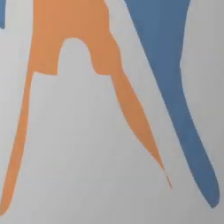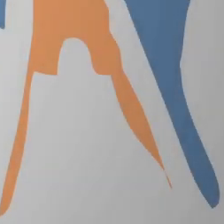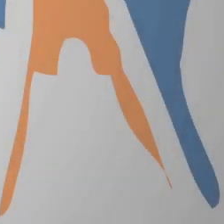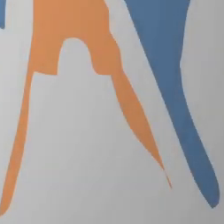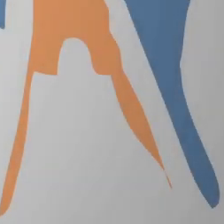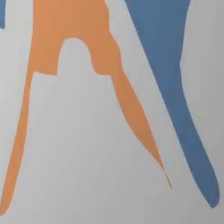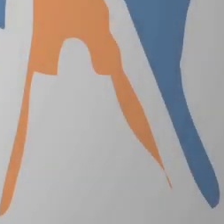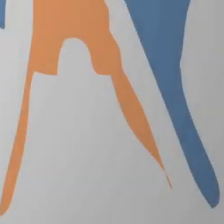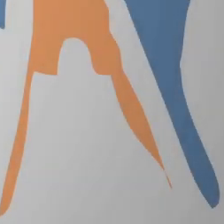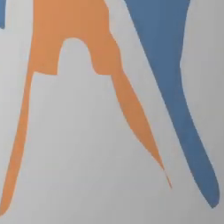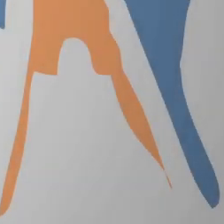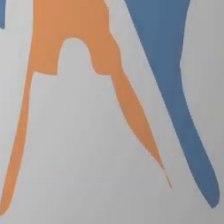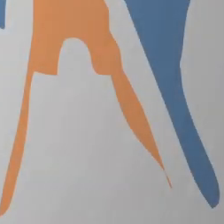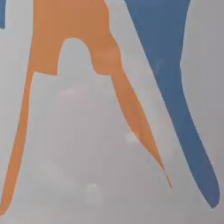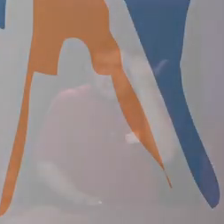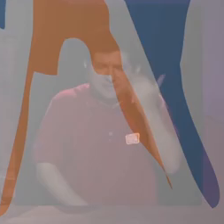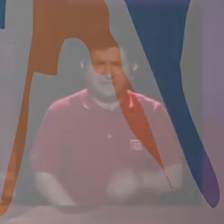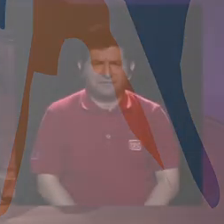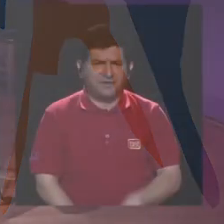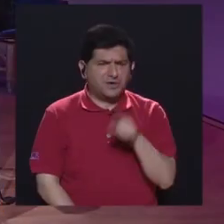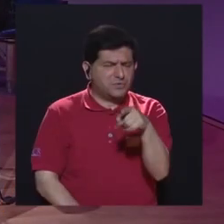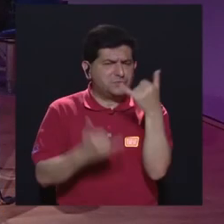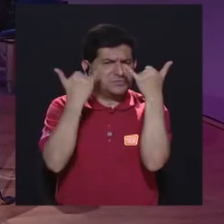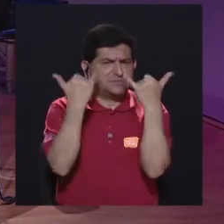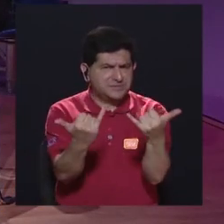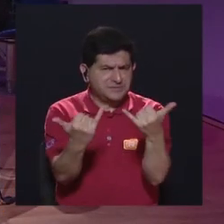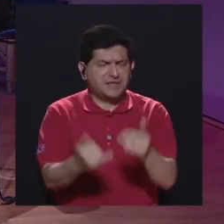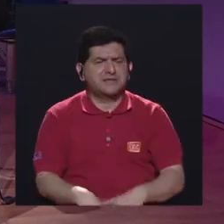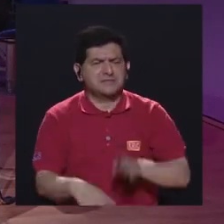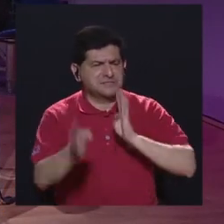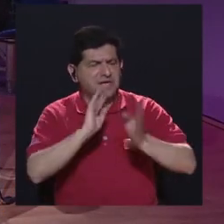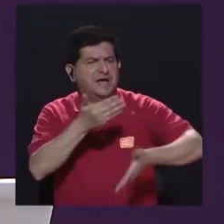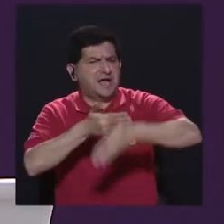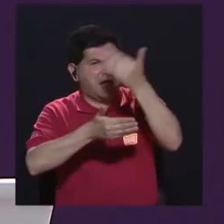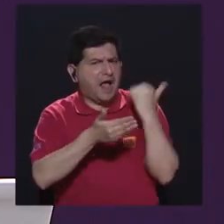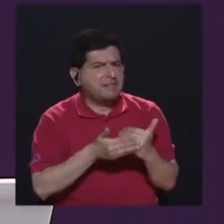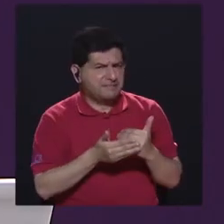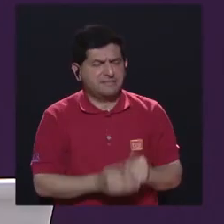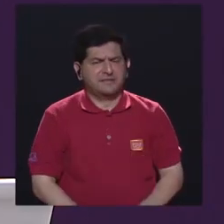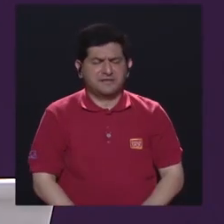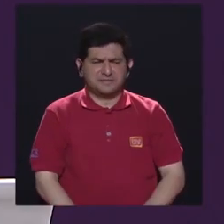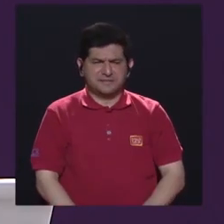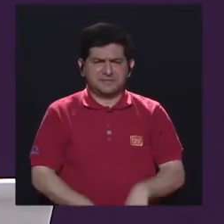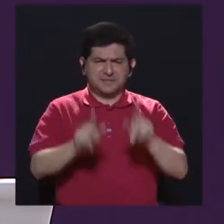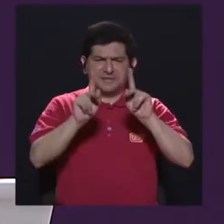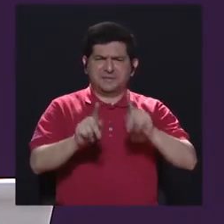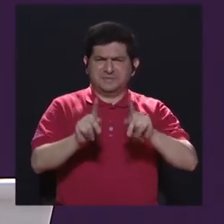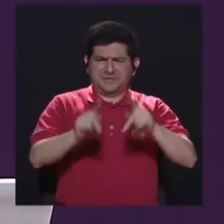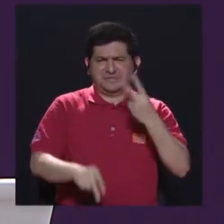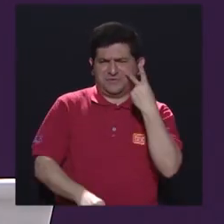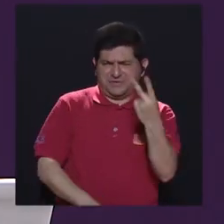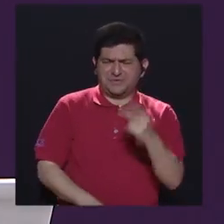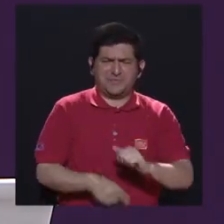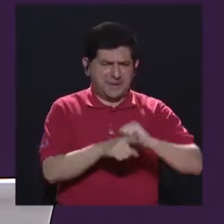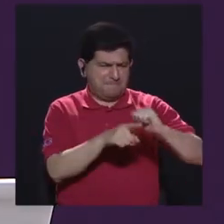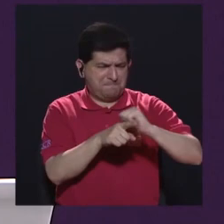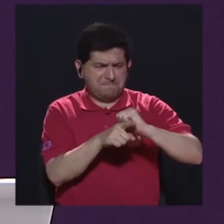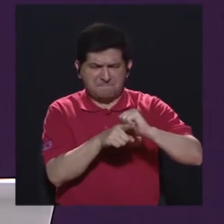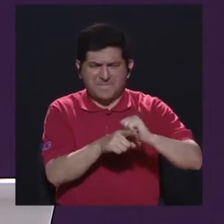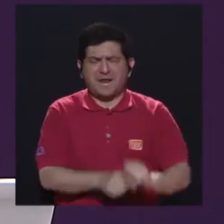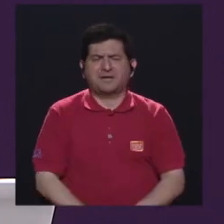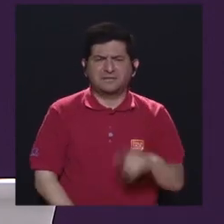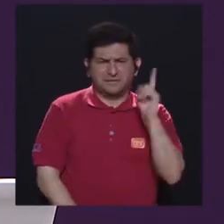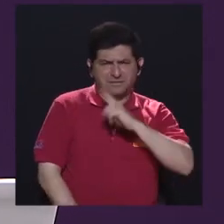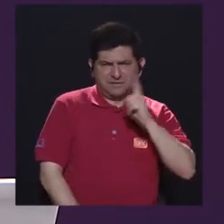Bueno, quisiéramos saber, con respecto a lo que ustedes ya estaban hablando antes, hay quienes ven el ejercicio de la prostitución,